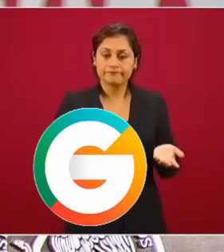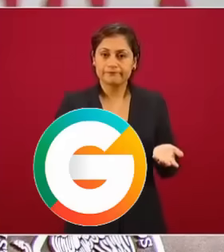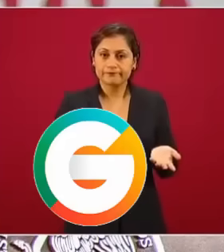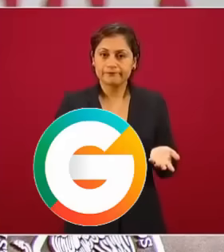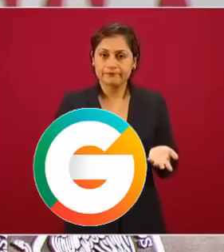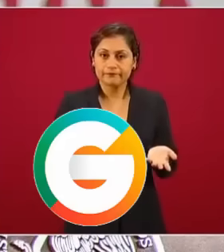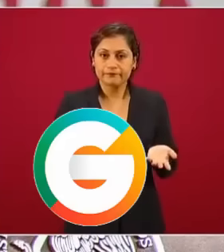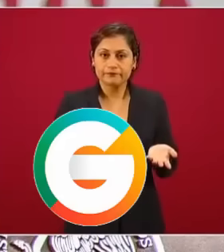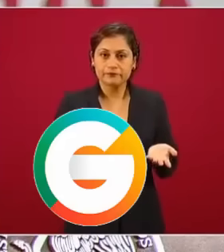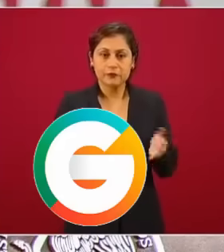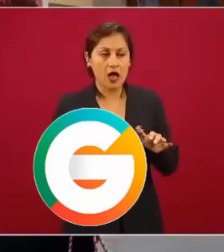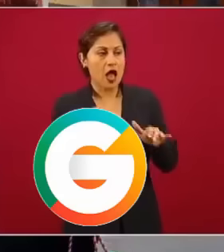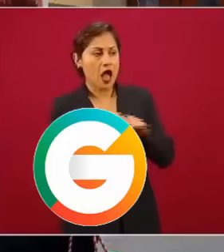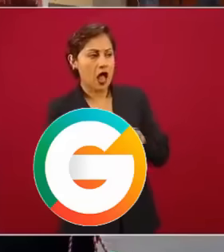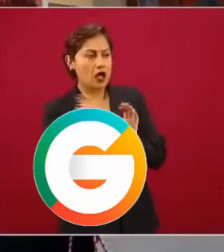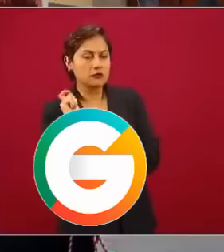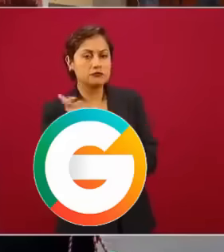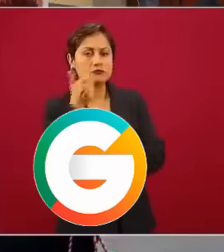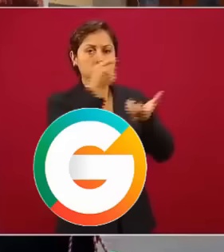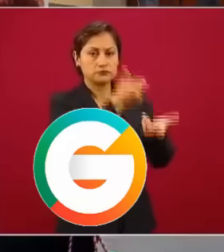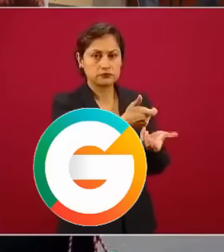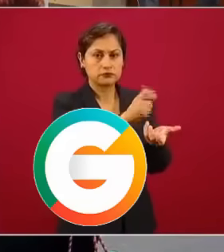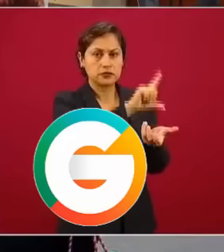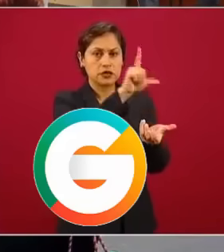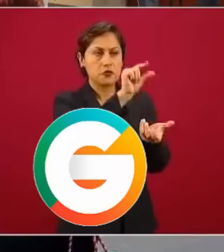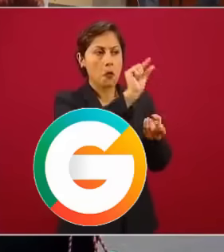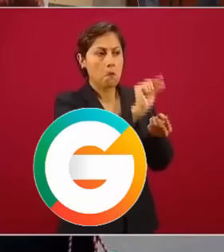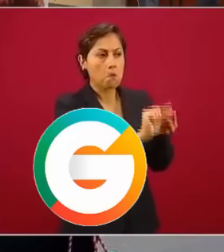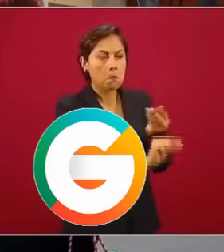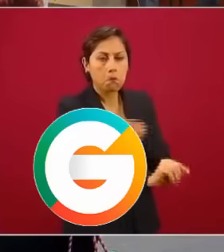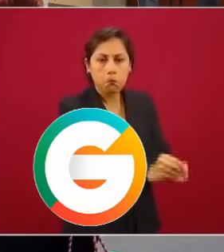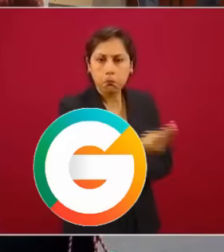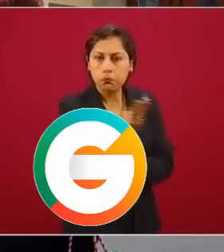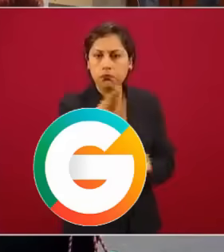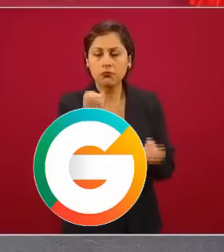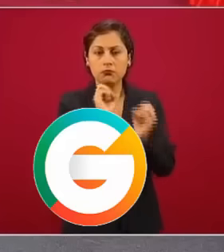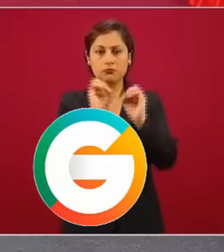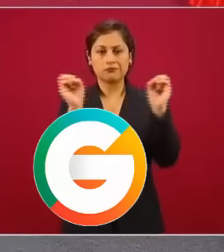Entonces, por eso nos está rindiendo el presupuesto,